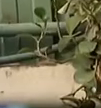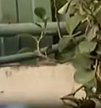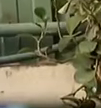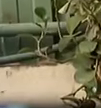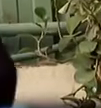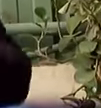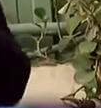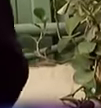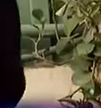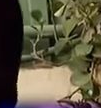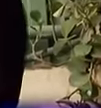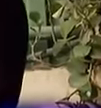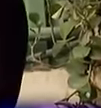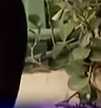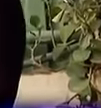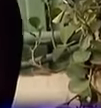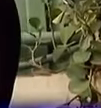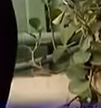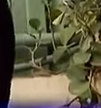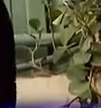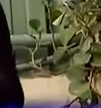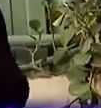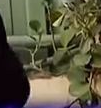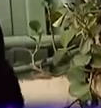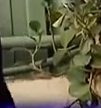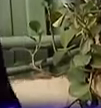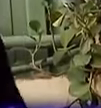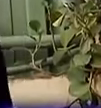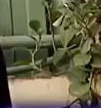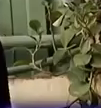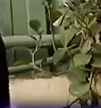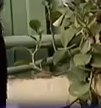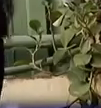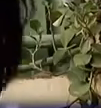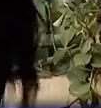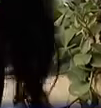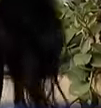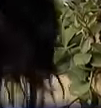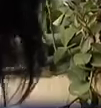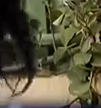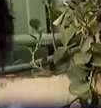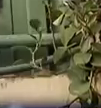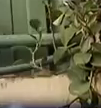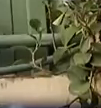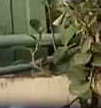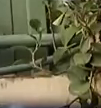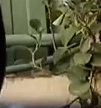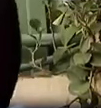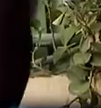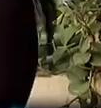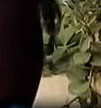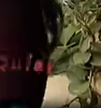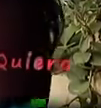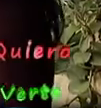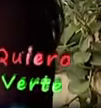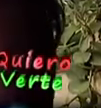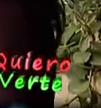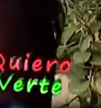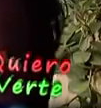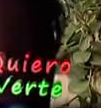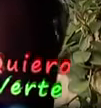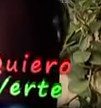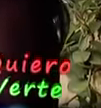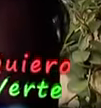Cabecita de gato, inventar un arco iris como si eso fuera lavar y tender. A ver, ¿para qué quieres un arco iris? Mira,